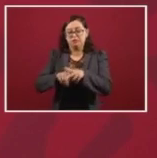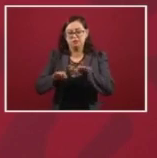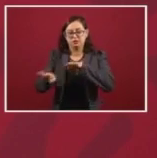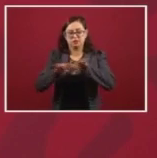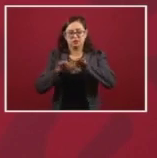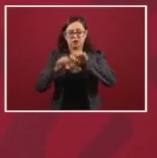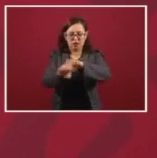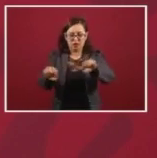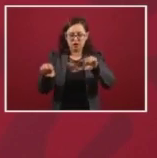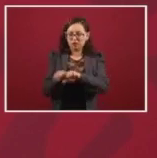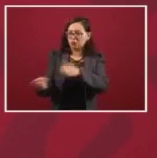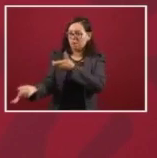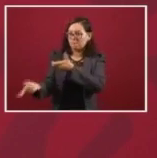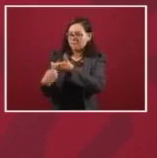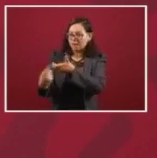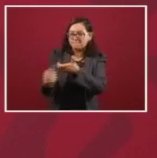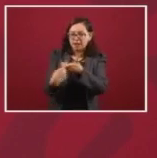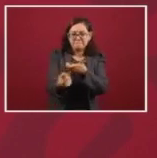para